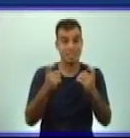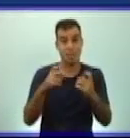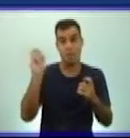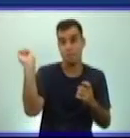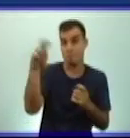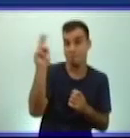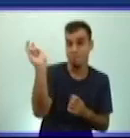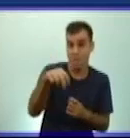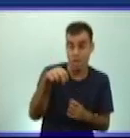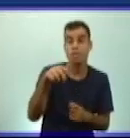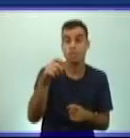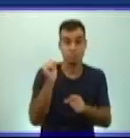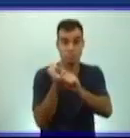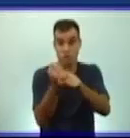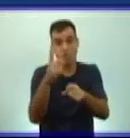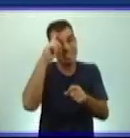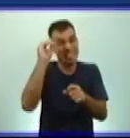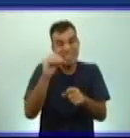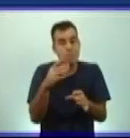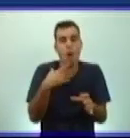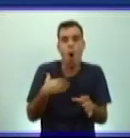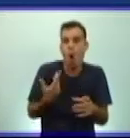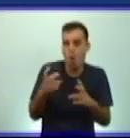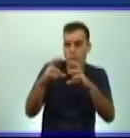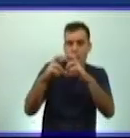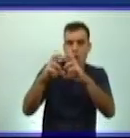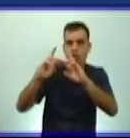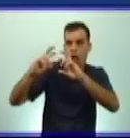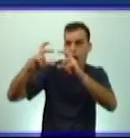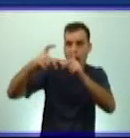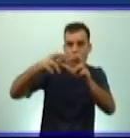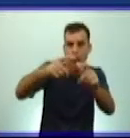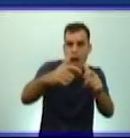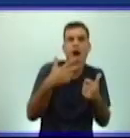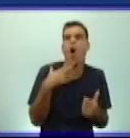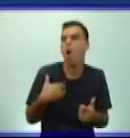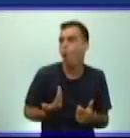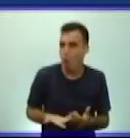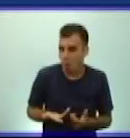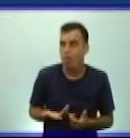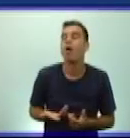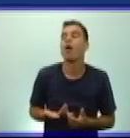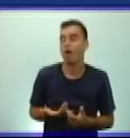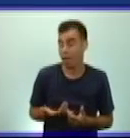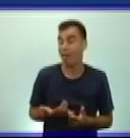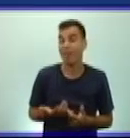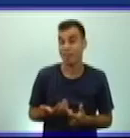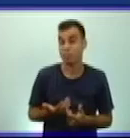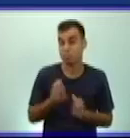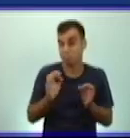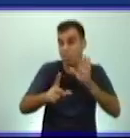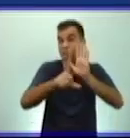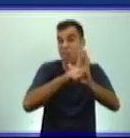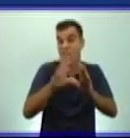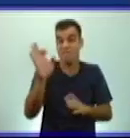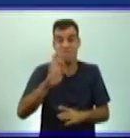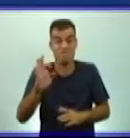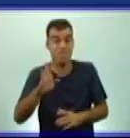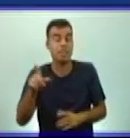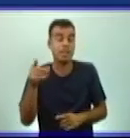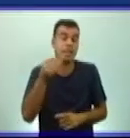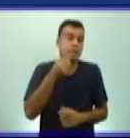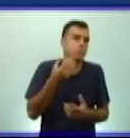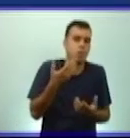realmente sepa de la rotación de los cuerpos, de estas leyes de la física que son, como hemos dicho, tienen gran aplicación